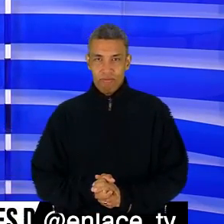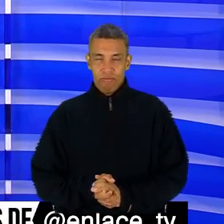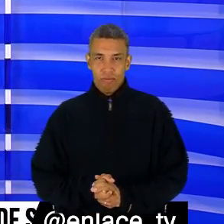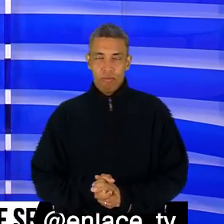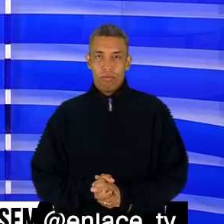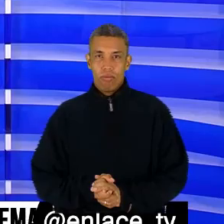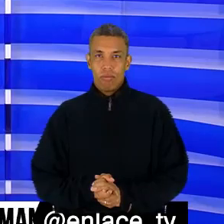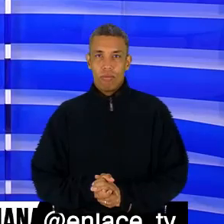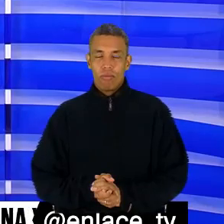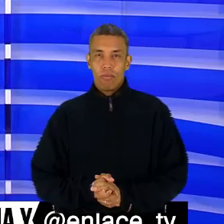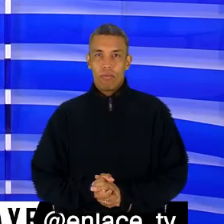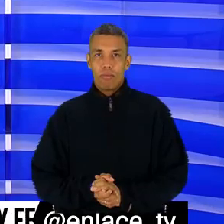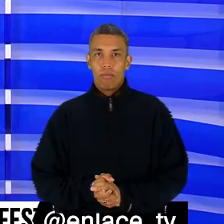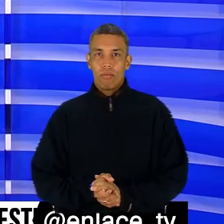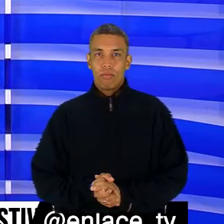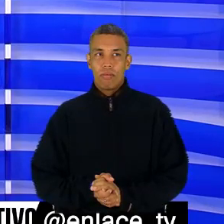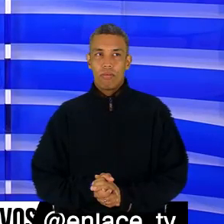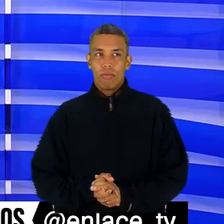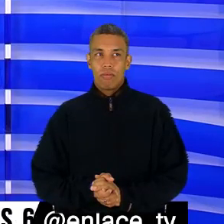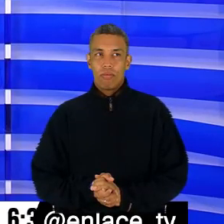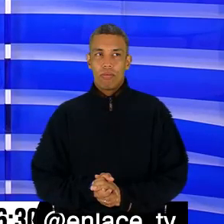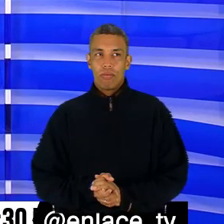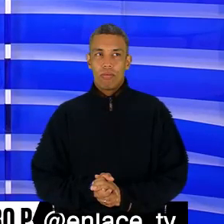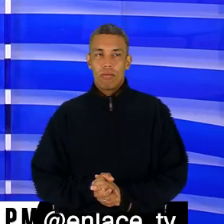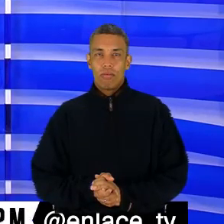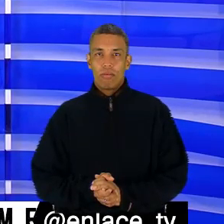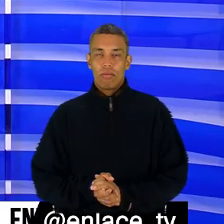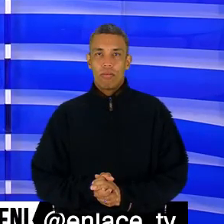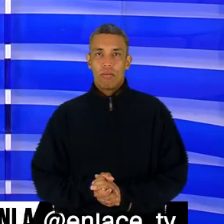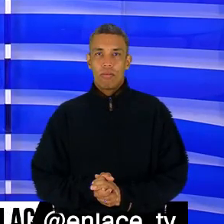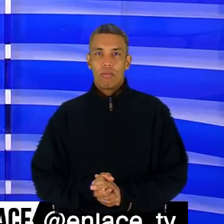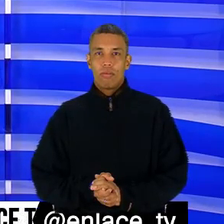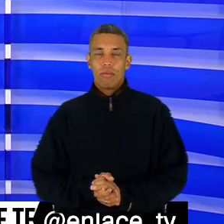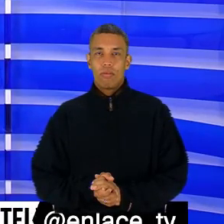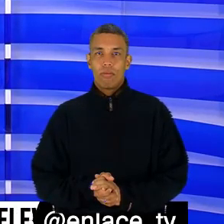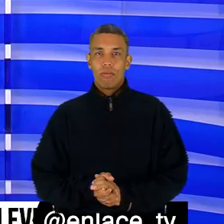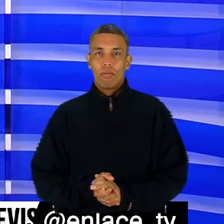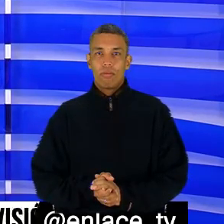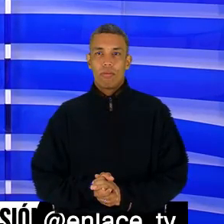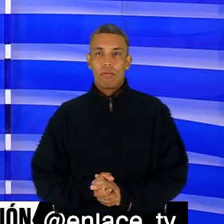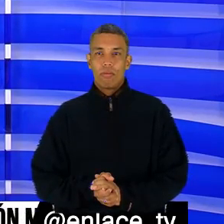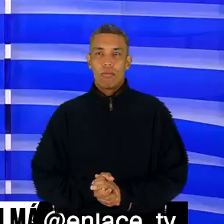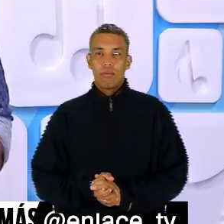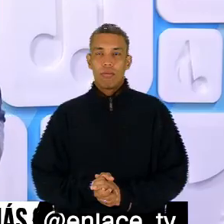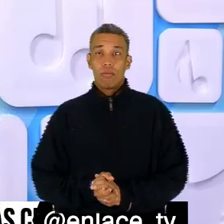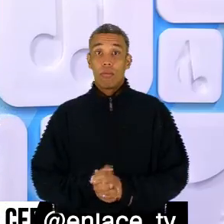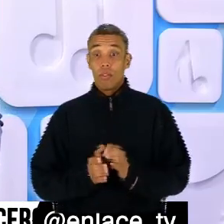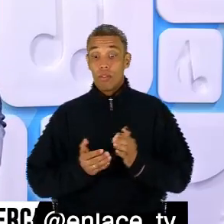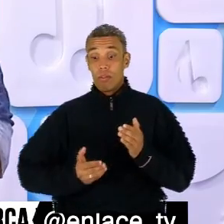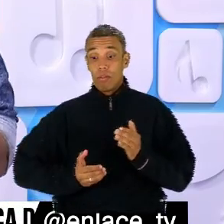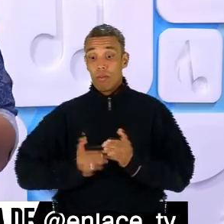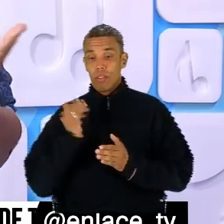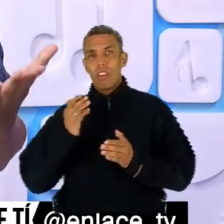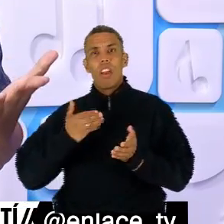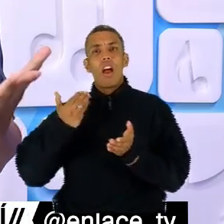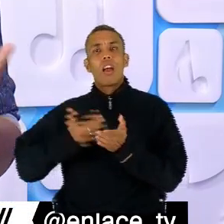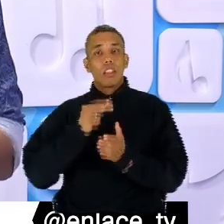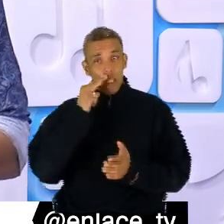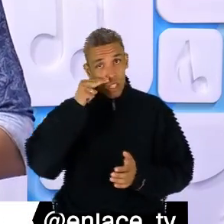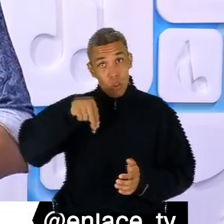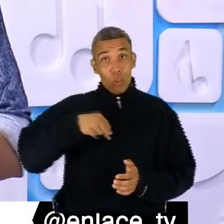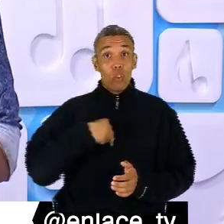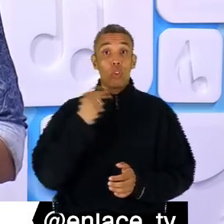la mira. Inicio nuestra información en esta oportunidad contándoles que hasta el próximo 2 de junio los barranqueños podremos disfrutar